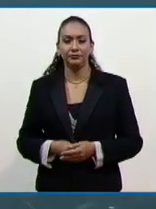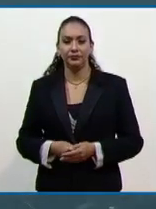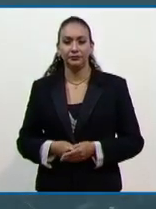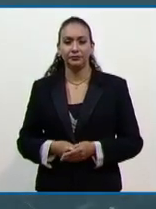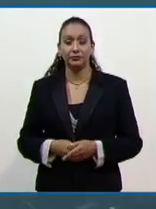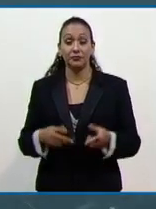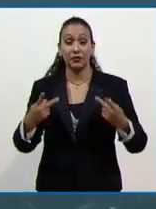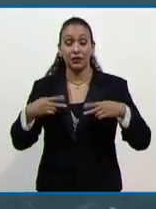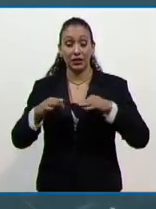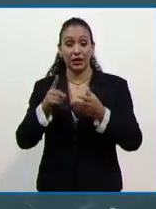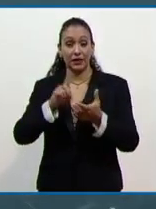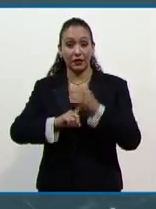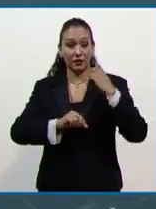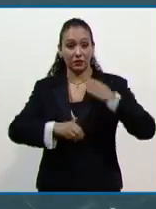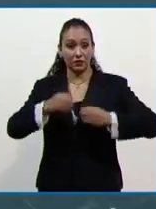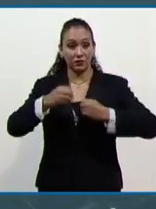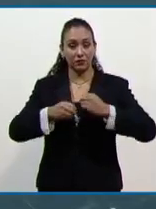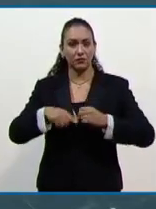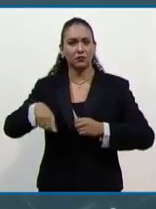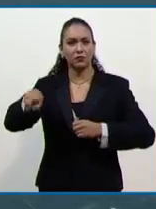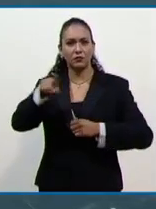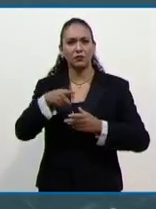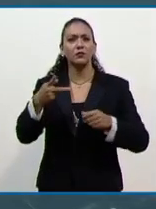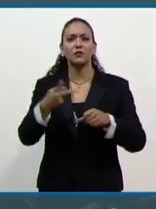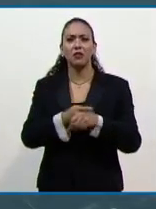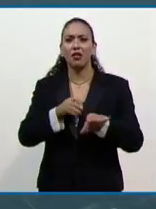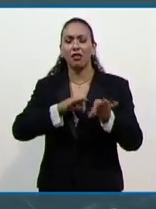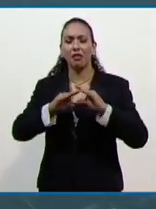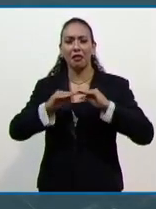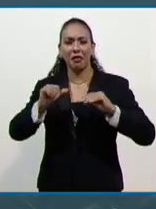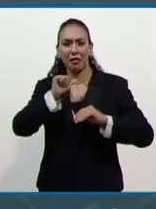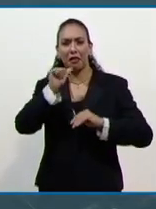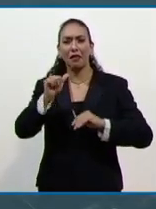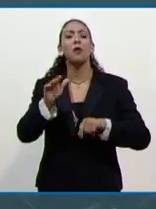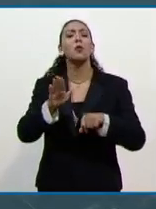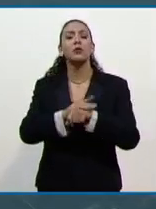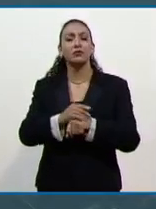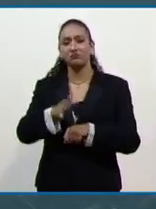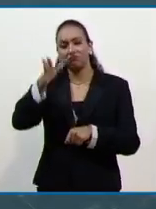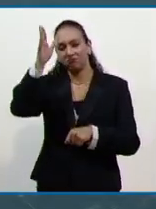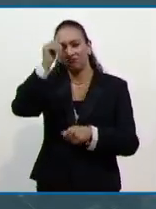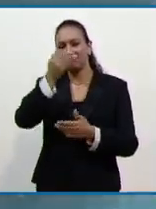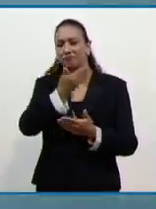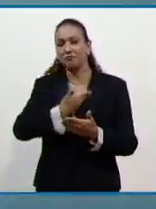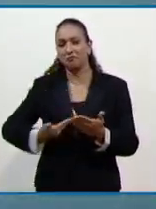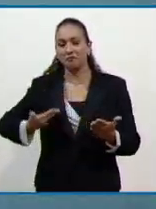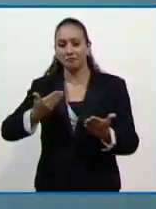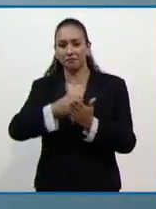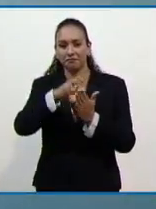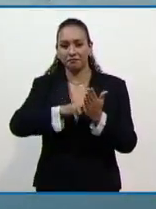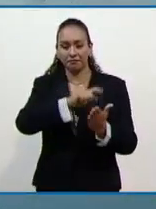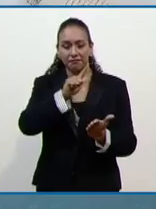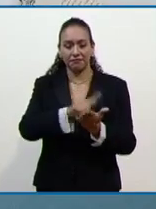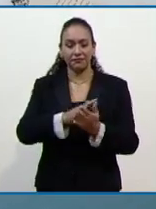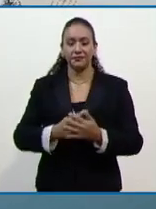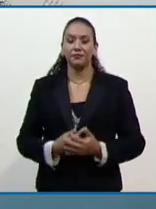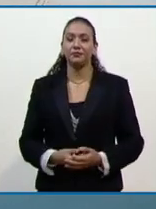Servidores públicos suspenden labores de manera indefinida en rechazo a la reforma judicial.